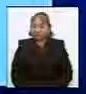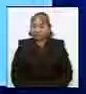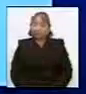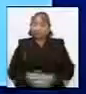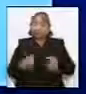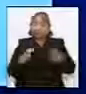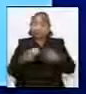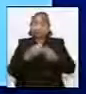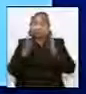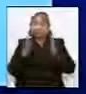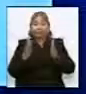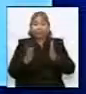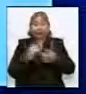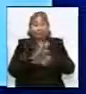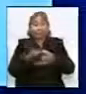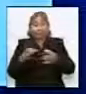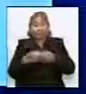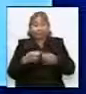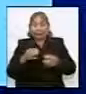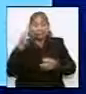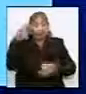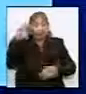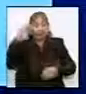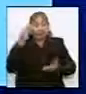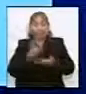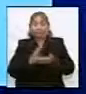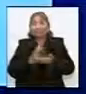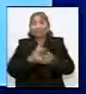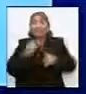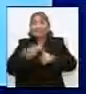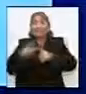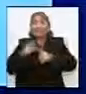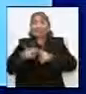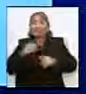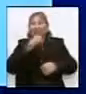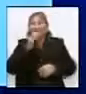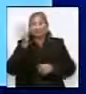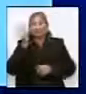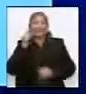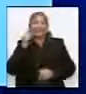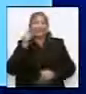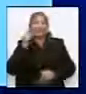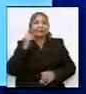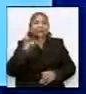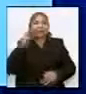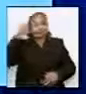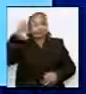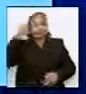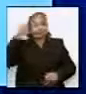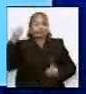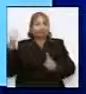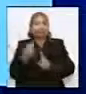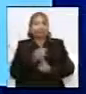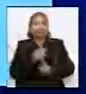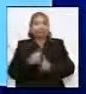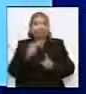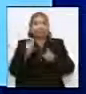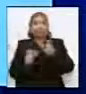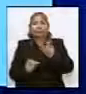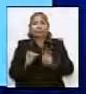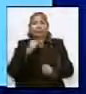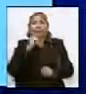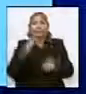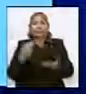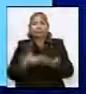Y congresistas, además de dirigentes políticas, compartieron diversos testimonios sobre la violencia política contra las mujeres durante el